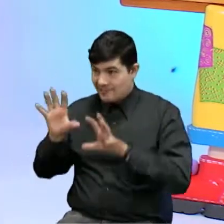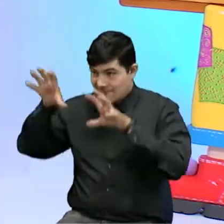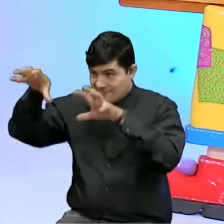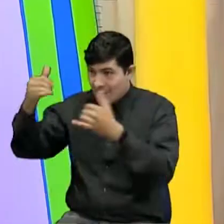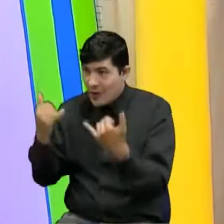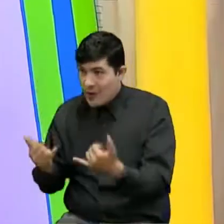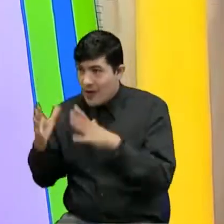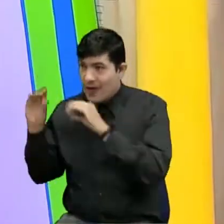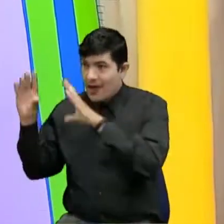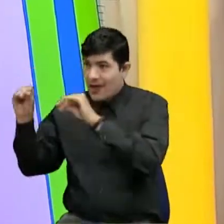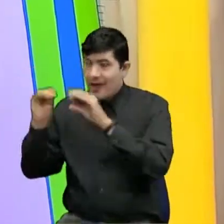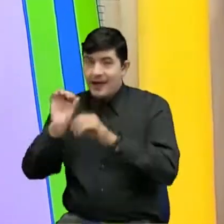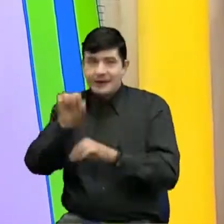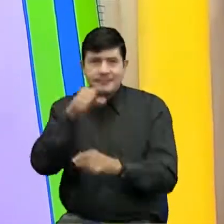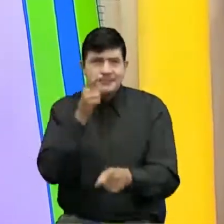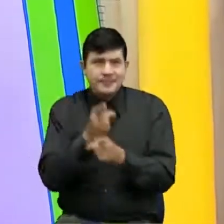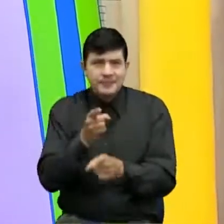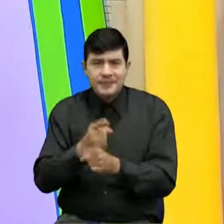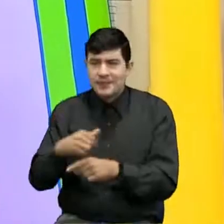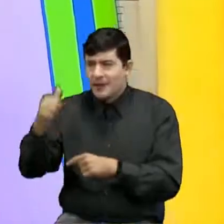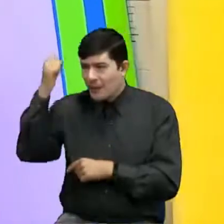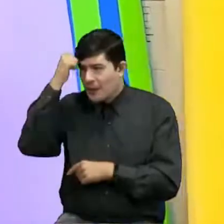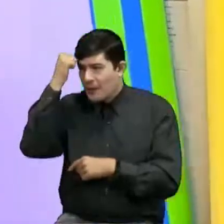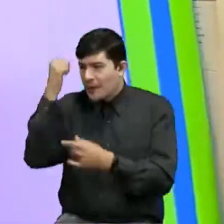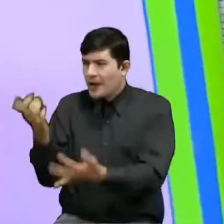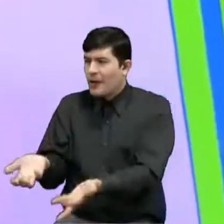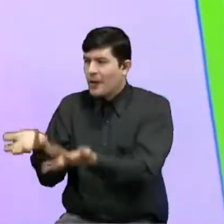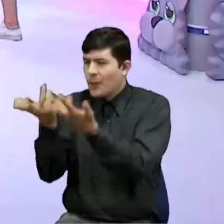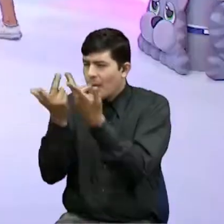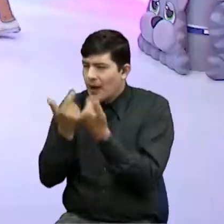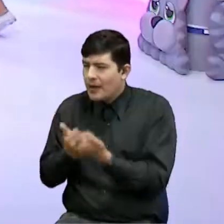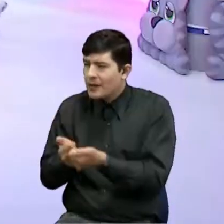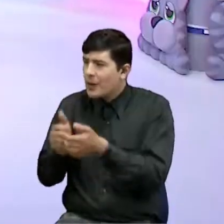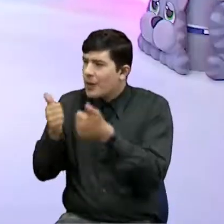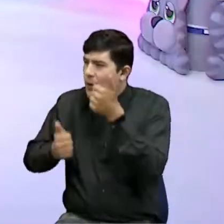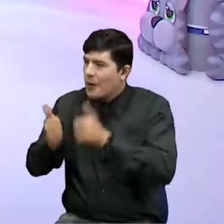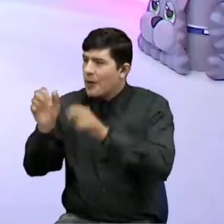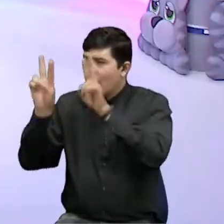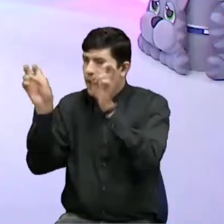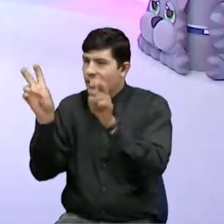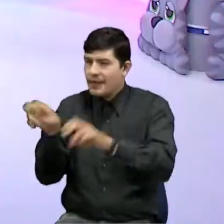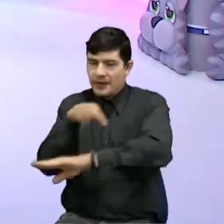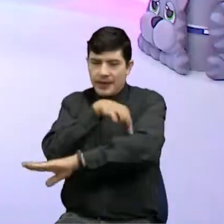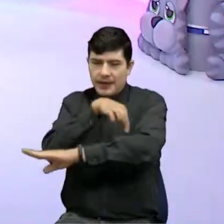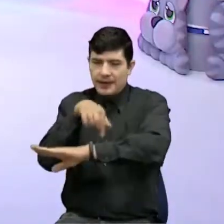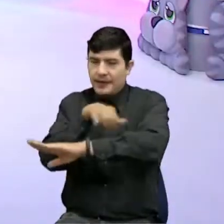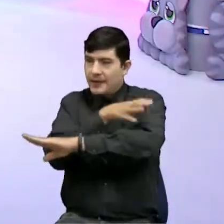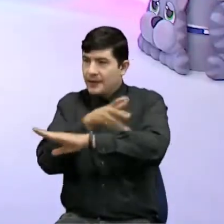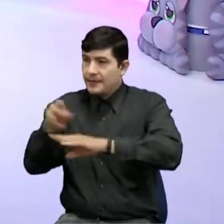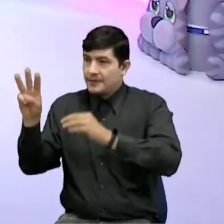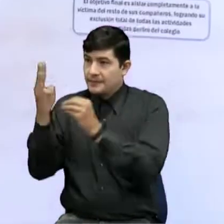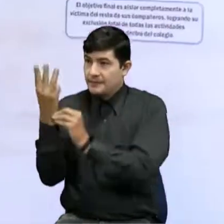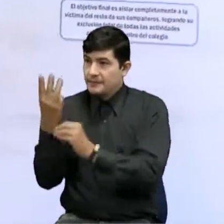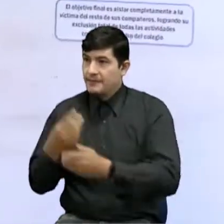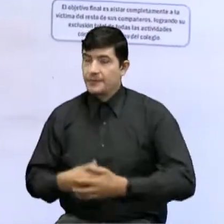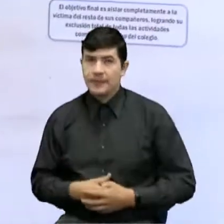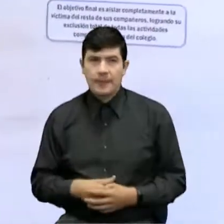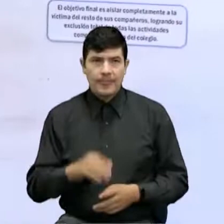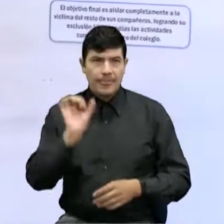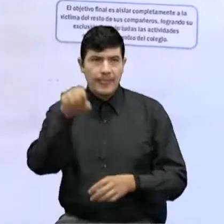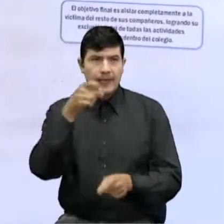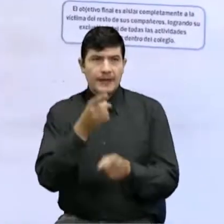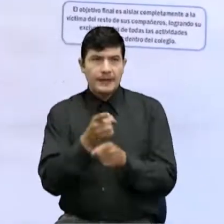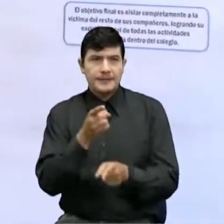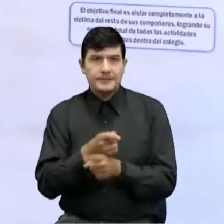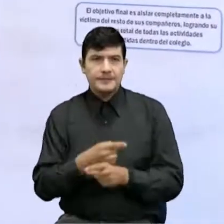hablar. Bueno, profe, cuéntenos entonces de una vez cuál es la temática para los niños de preescolar hasta tercero. Bueno,